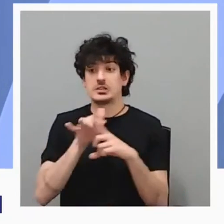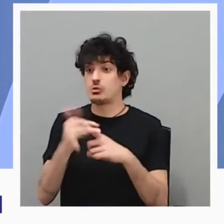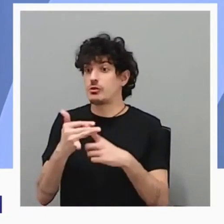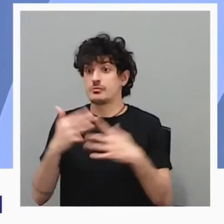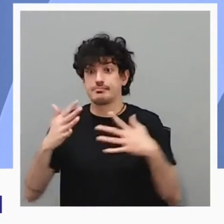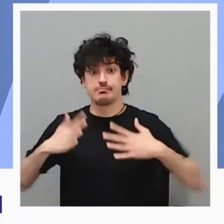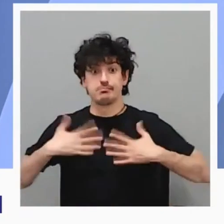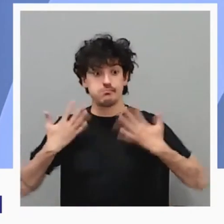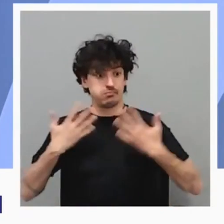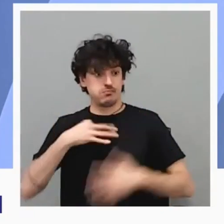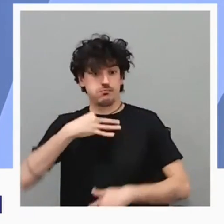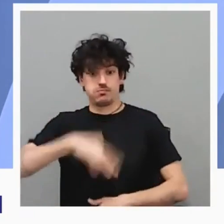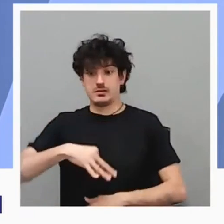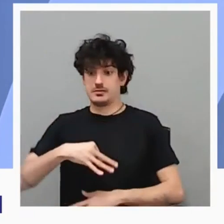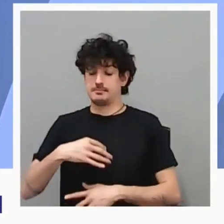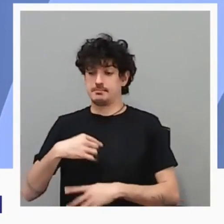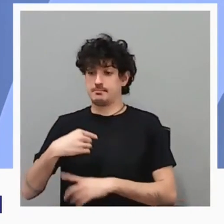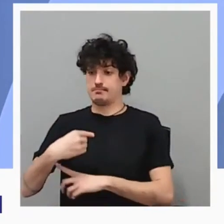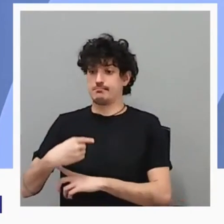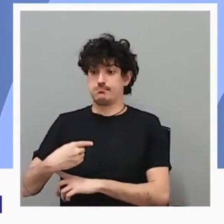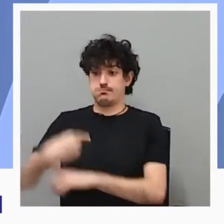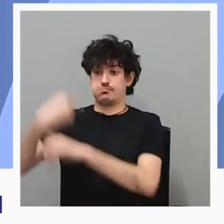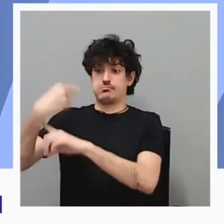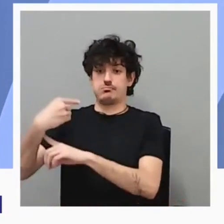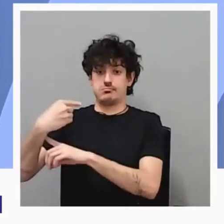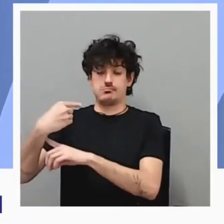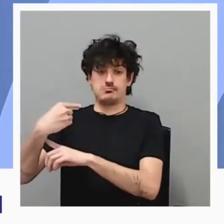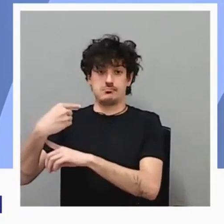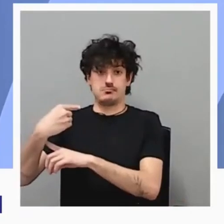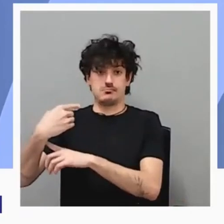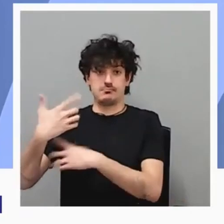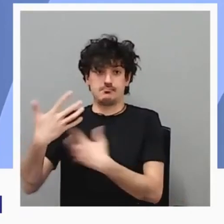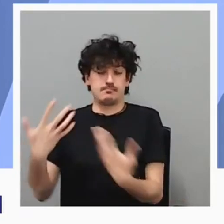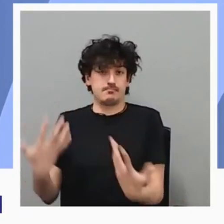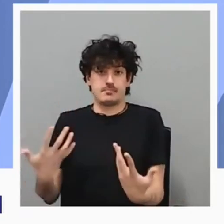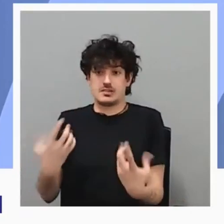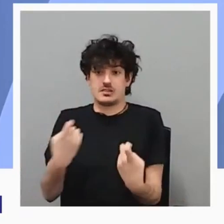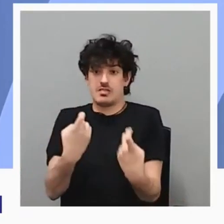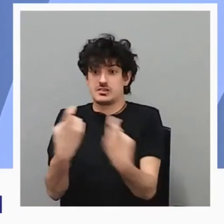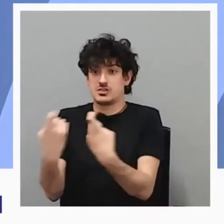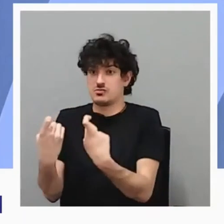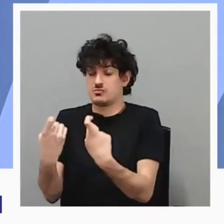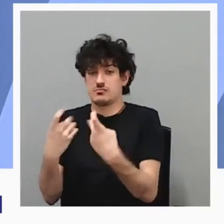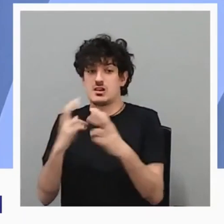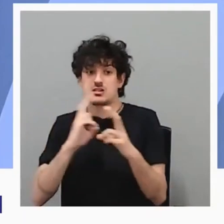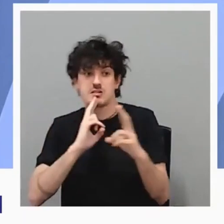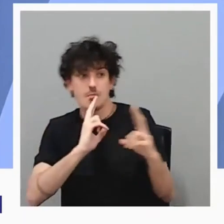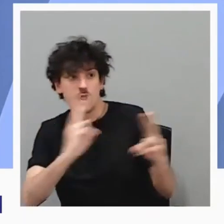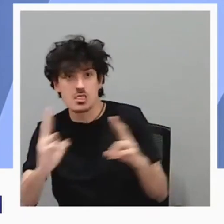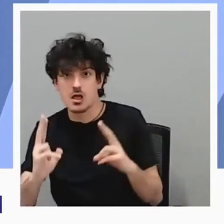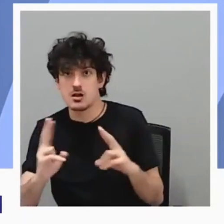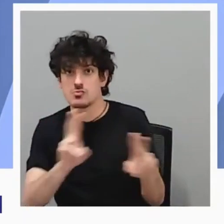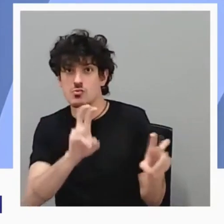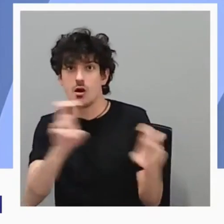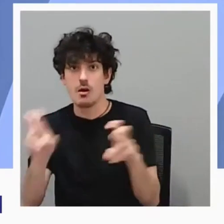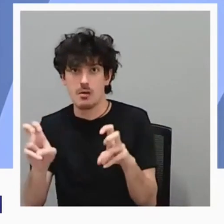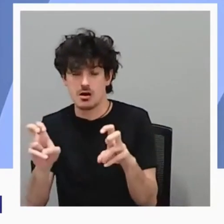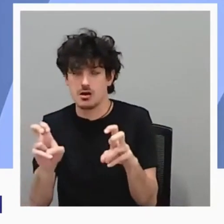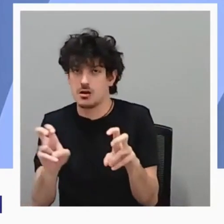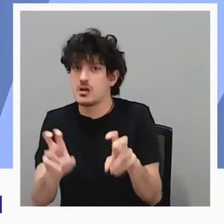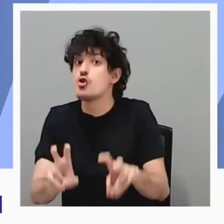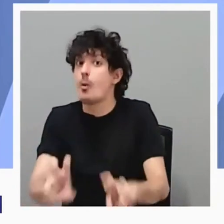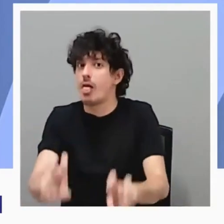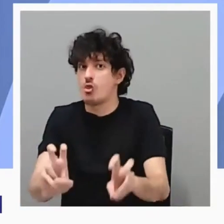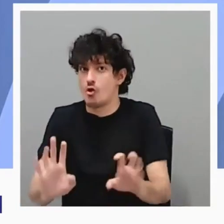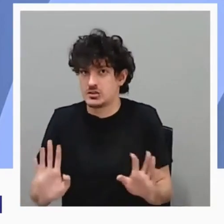obligadamente a necesitar nuevos tipos de respuestas innovadoras. Y por lo tanto,